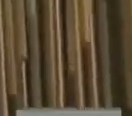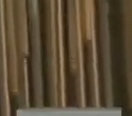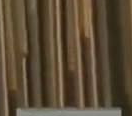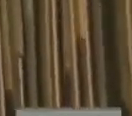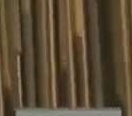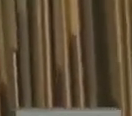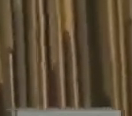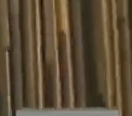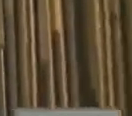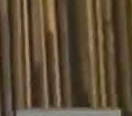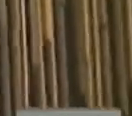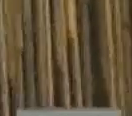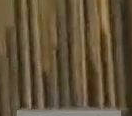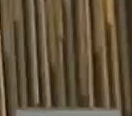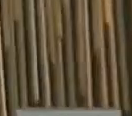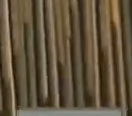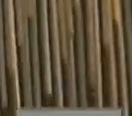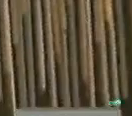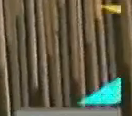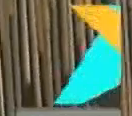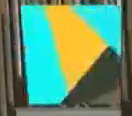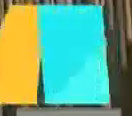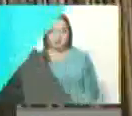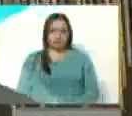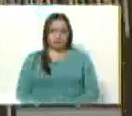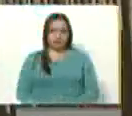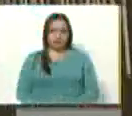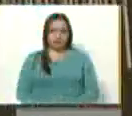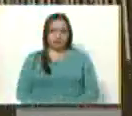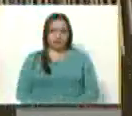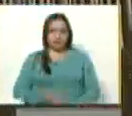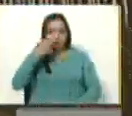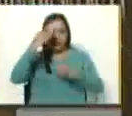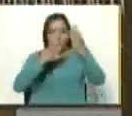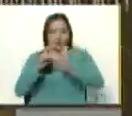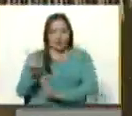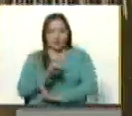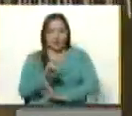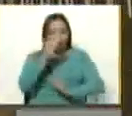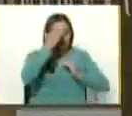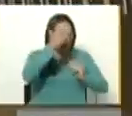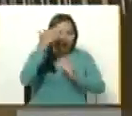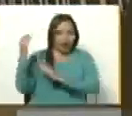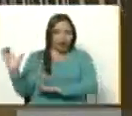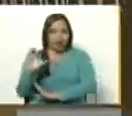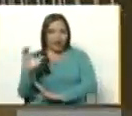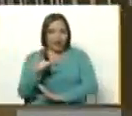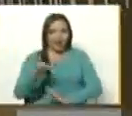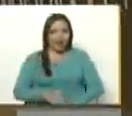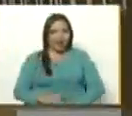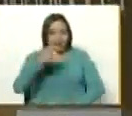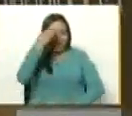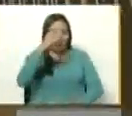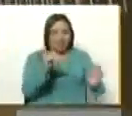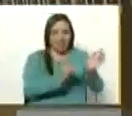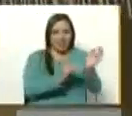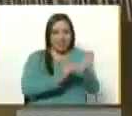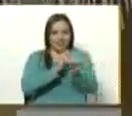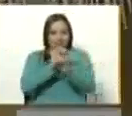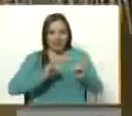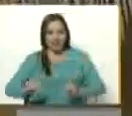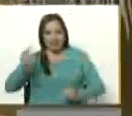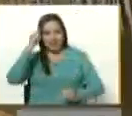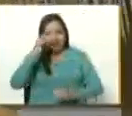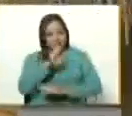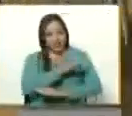Hola, Venezuela. Hola, hola, Caracas. Hola, hola, Dair. Feliz hola, bendecido Pedro. Día. ¿Cómo estás?